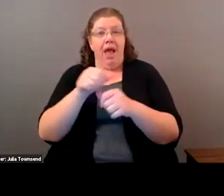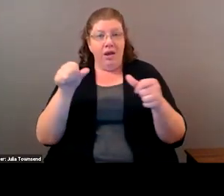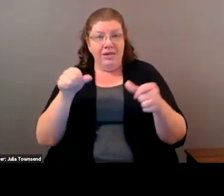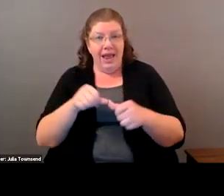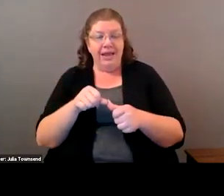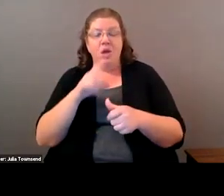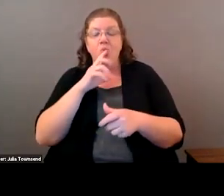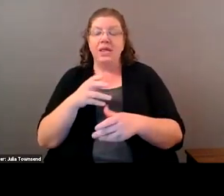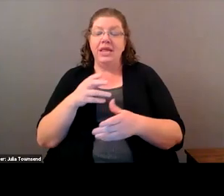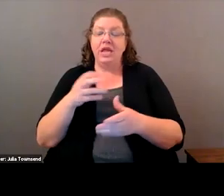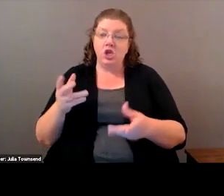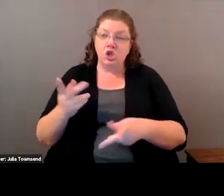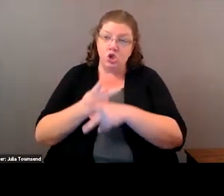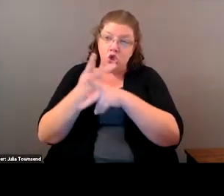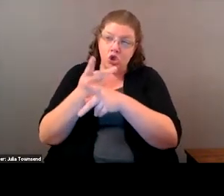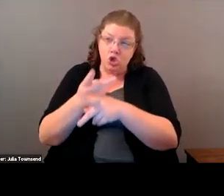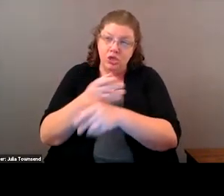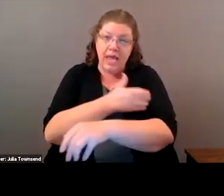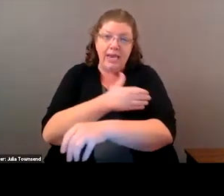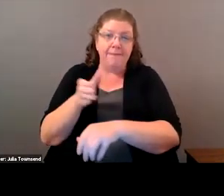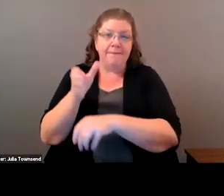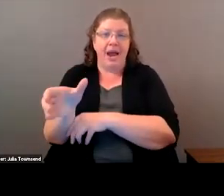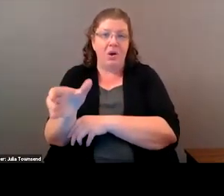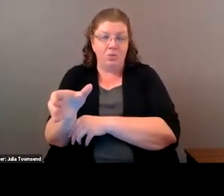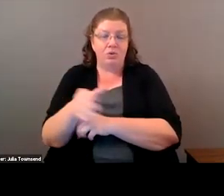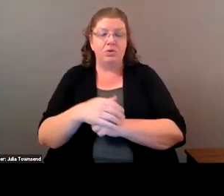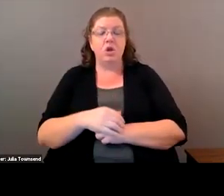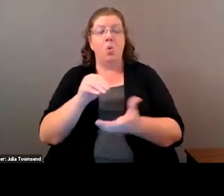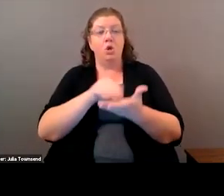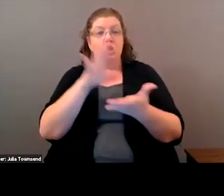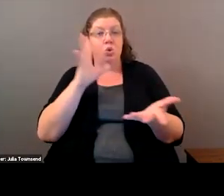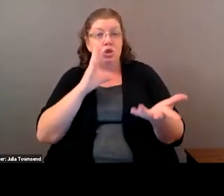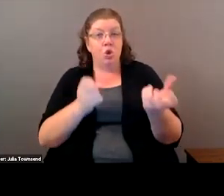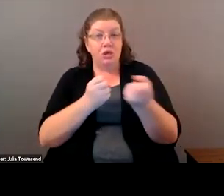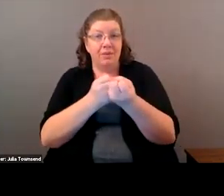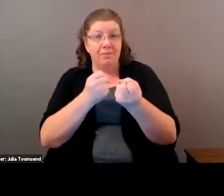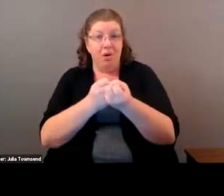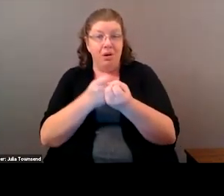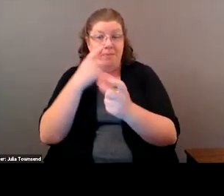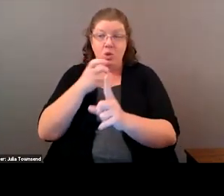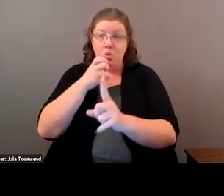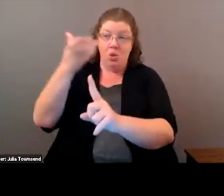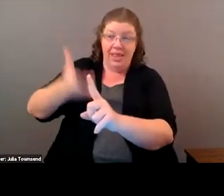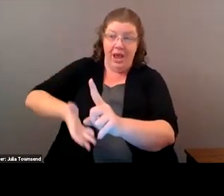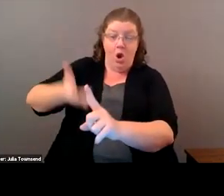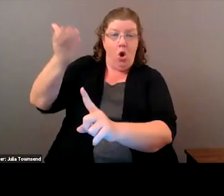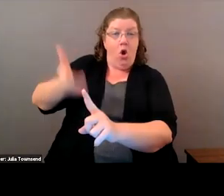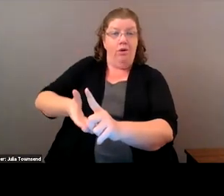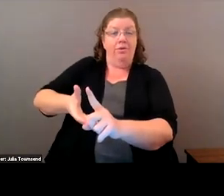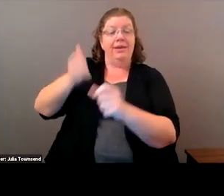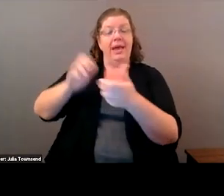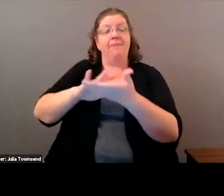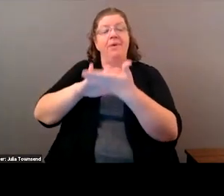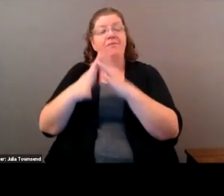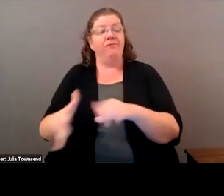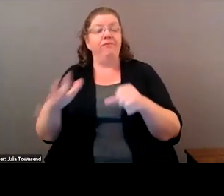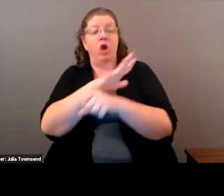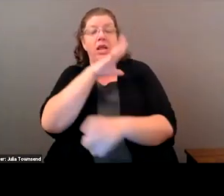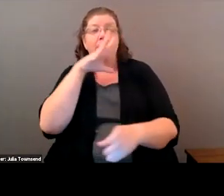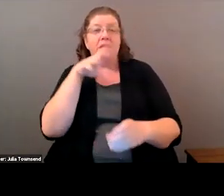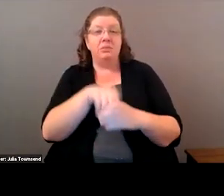empodera en lugar de hacerlos sentirse menos cuando ellos son apoyados y valorados